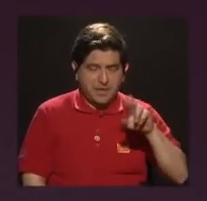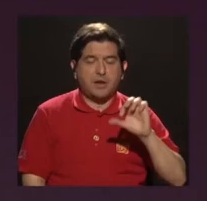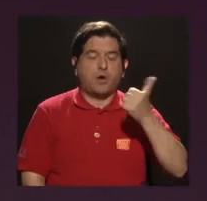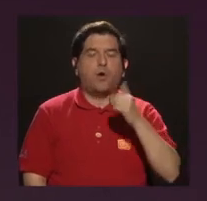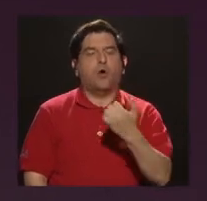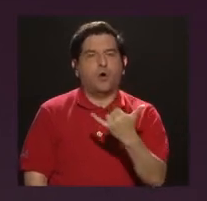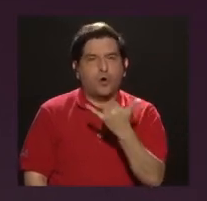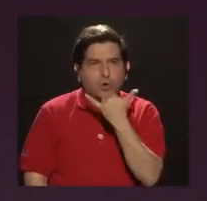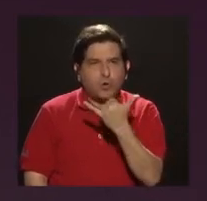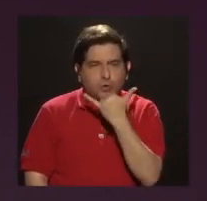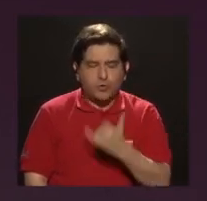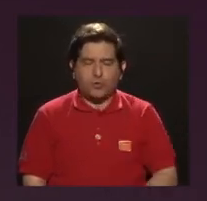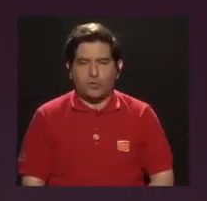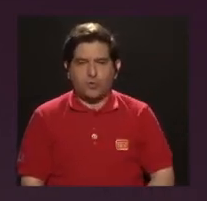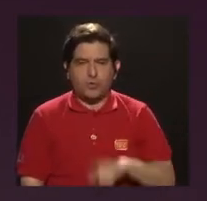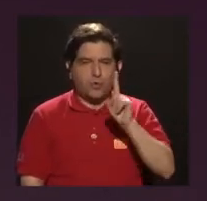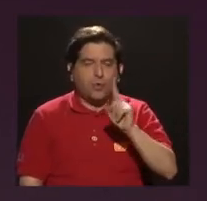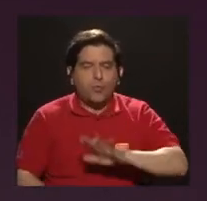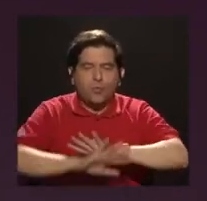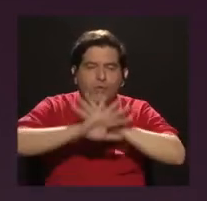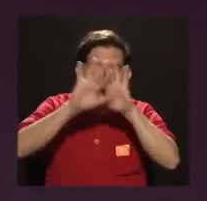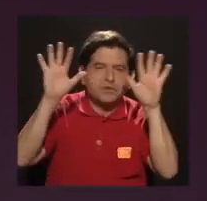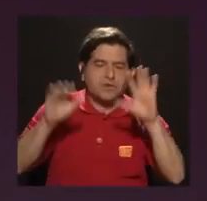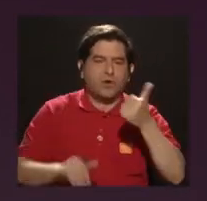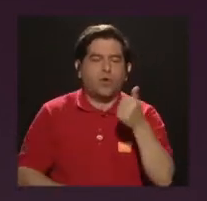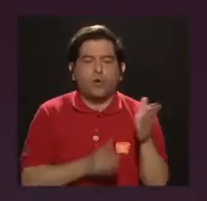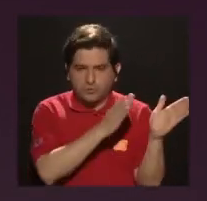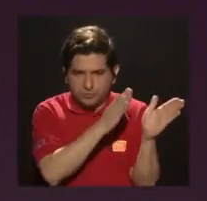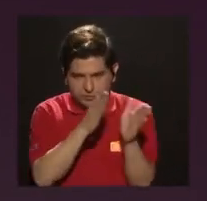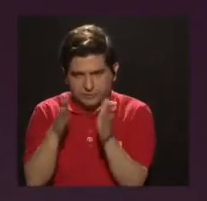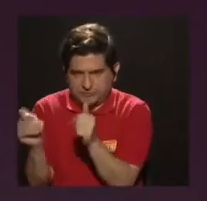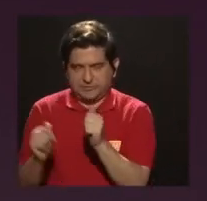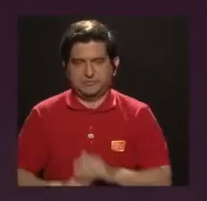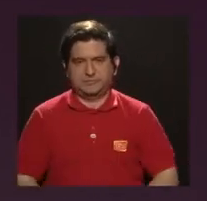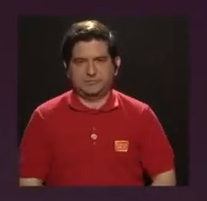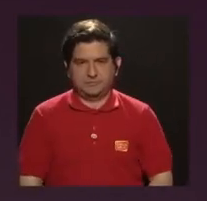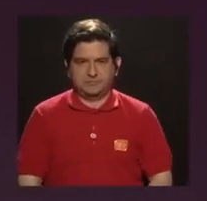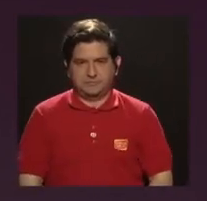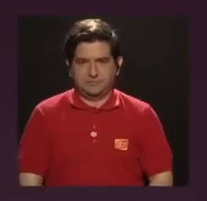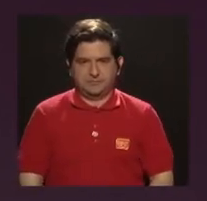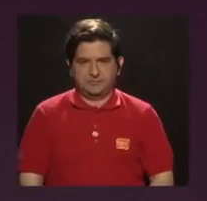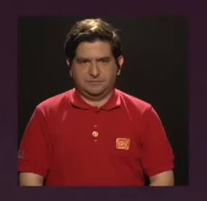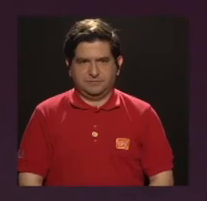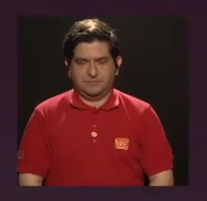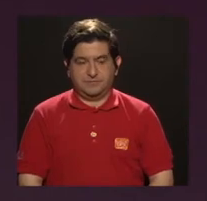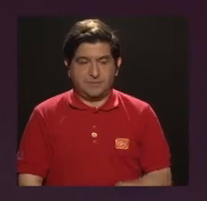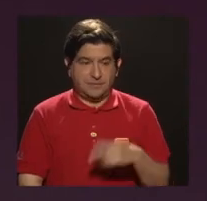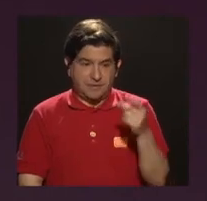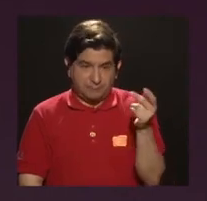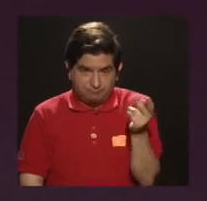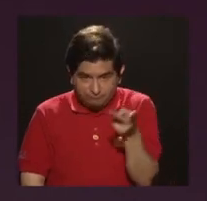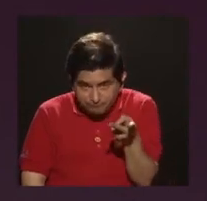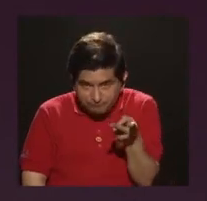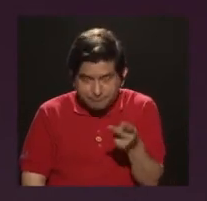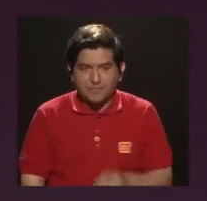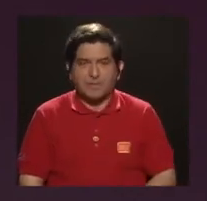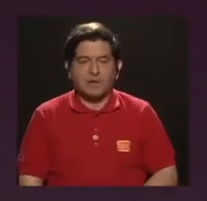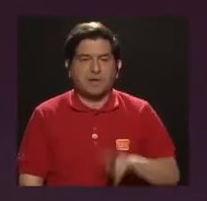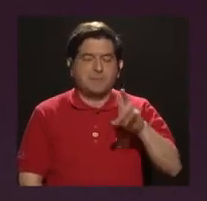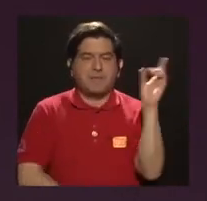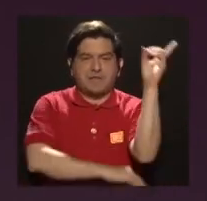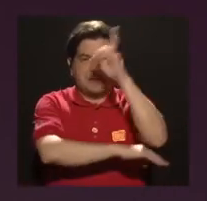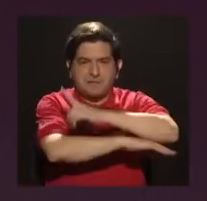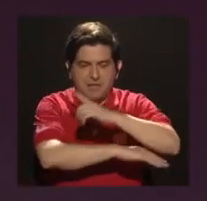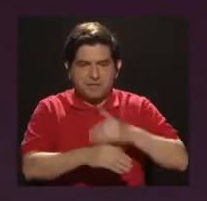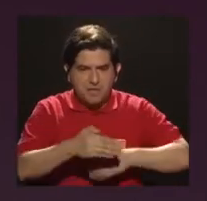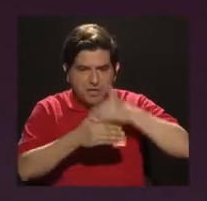cometido uno de transparencia y otro de planificación este time a menos de 20 días